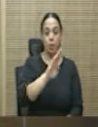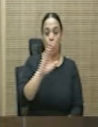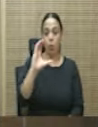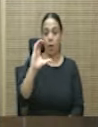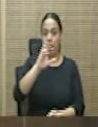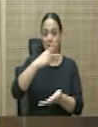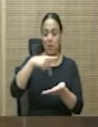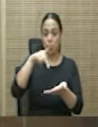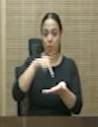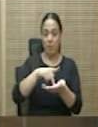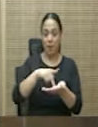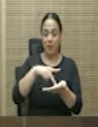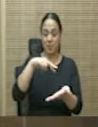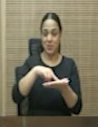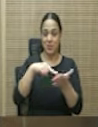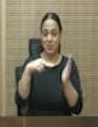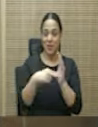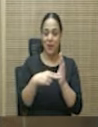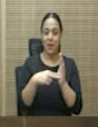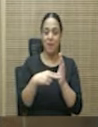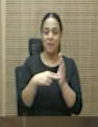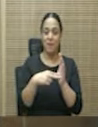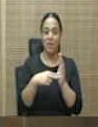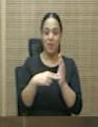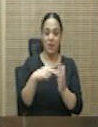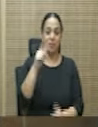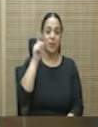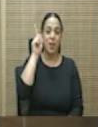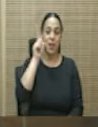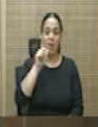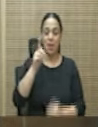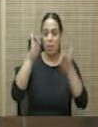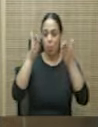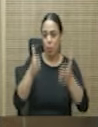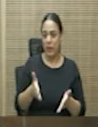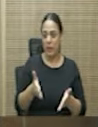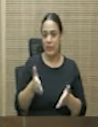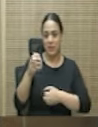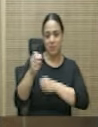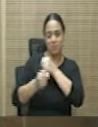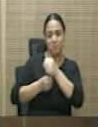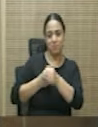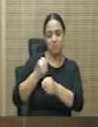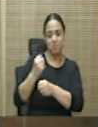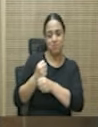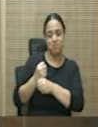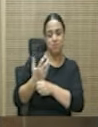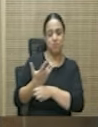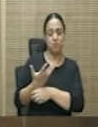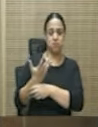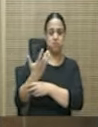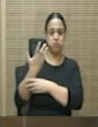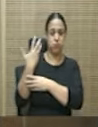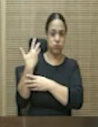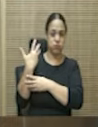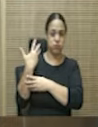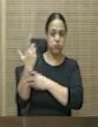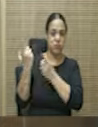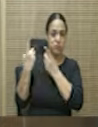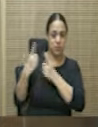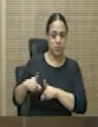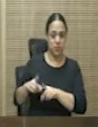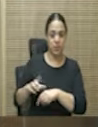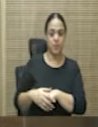limonense retrocedemos medio siglo en el tiempo sin embargo cuando hemos clamado por corregir las omisiones